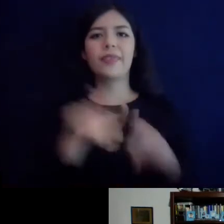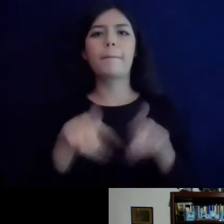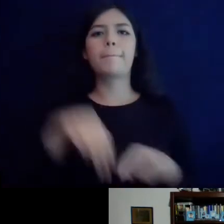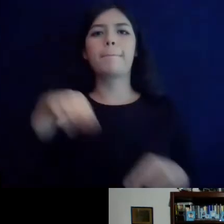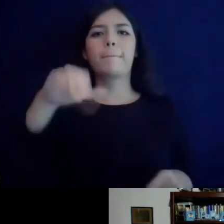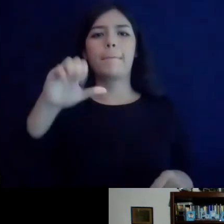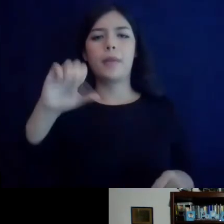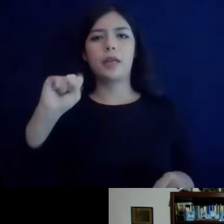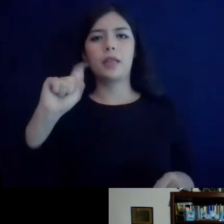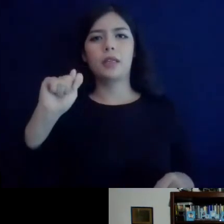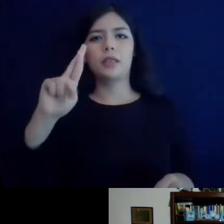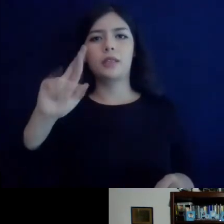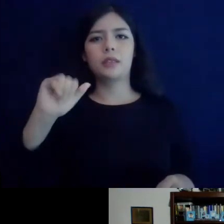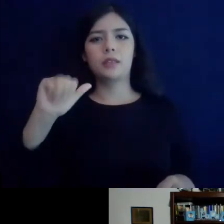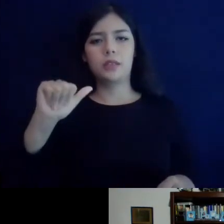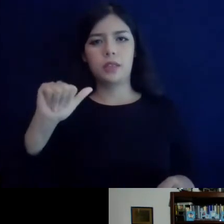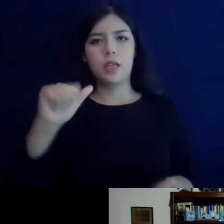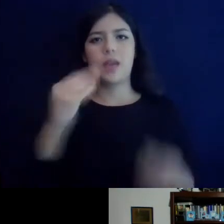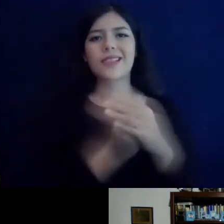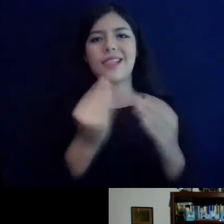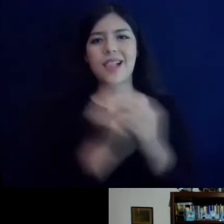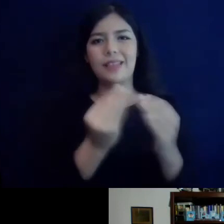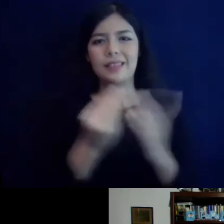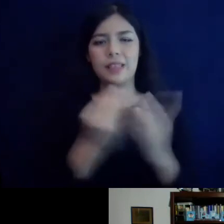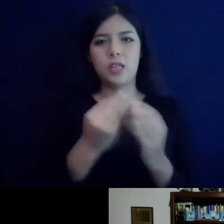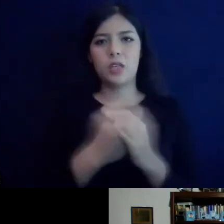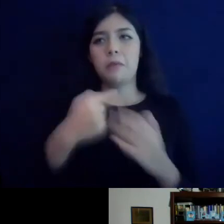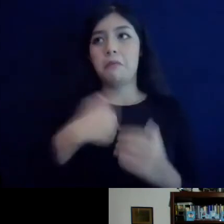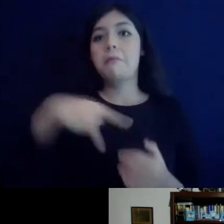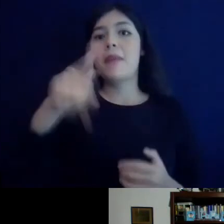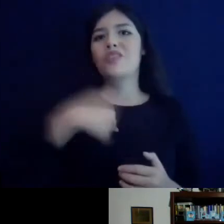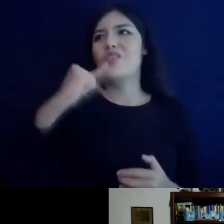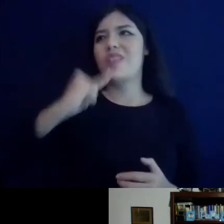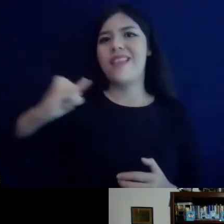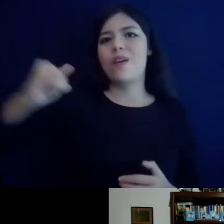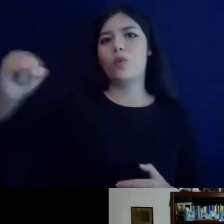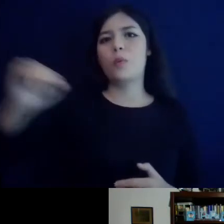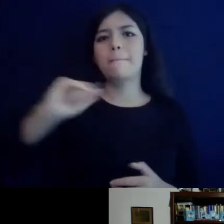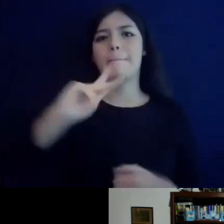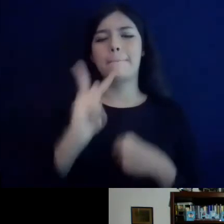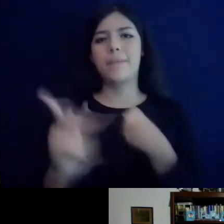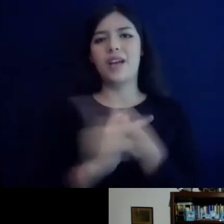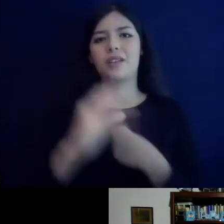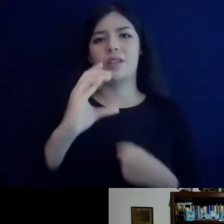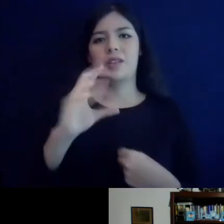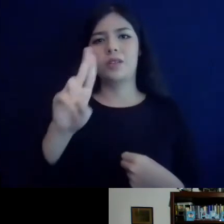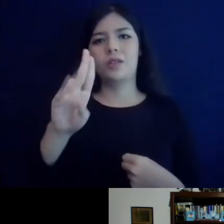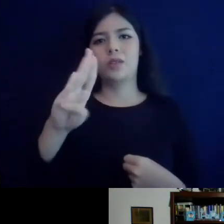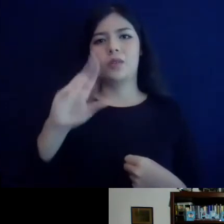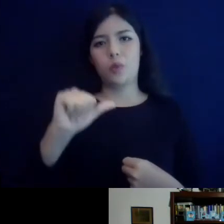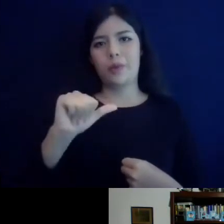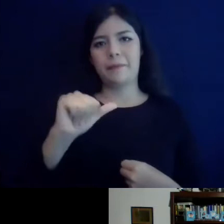semestre. Y como obviamente, pues ya tenía la discapacidad,